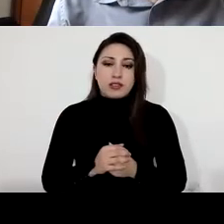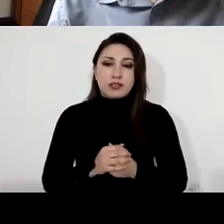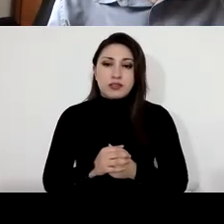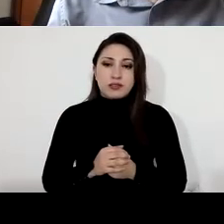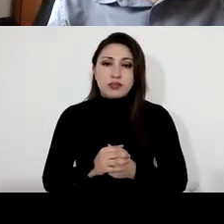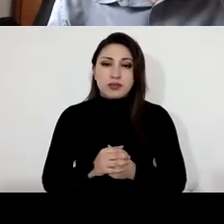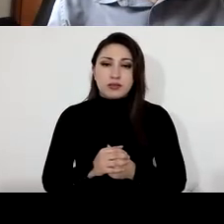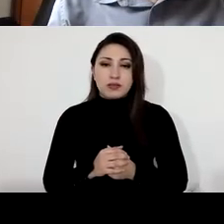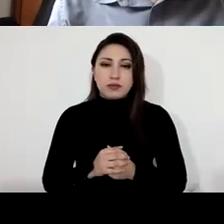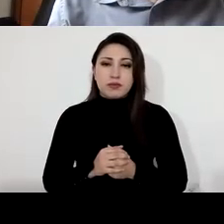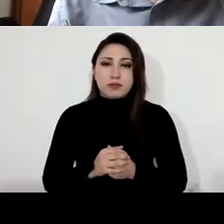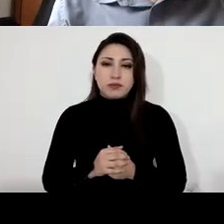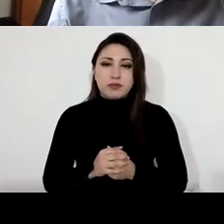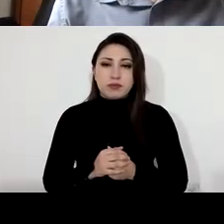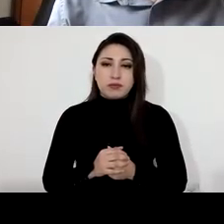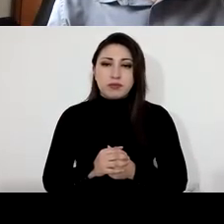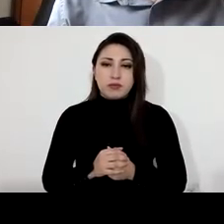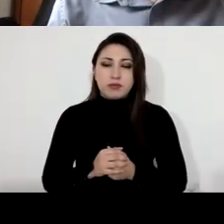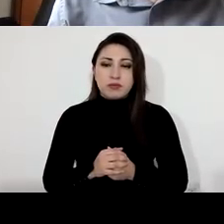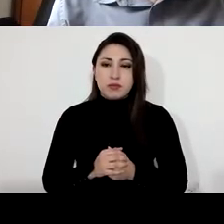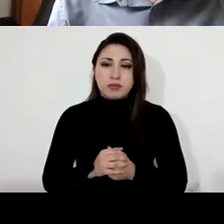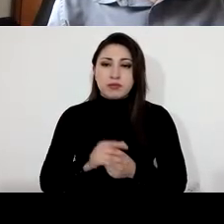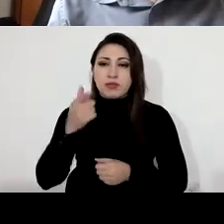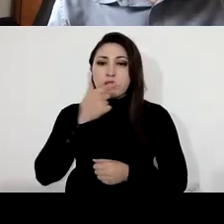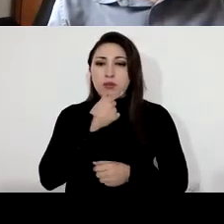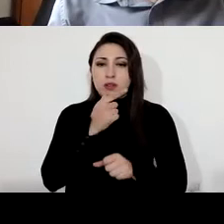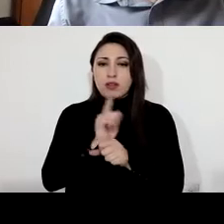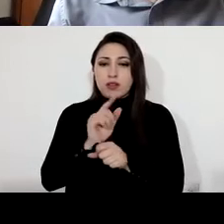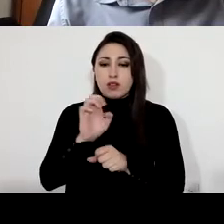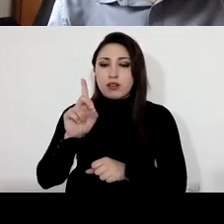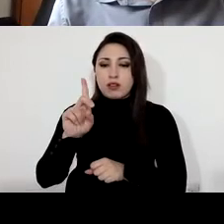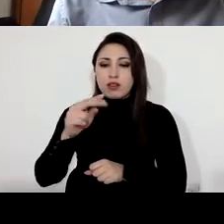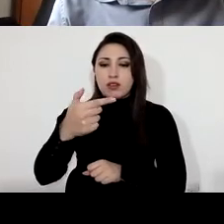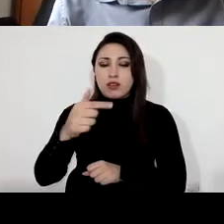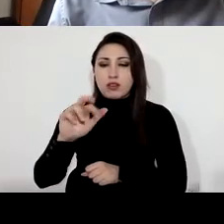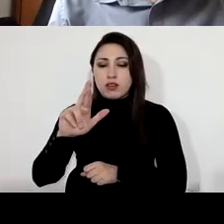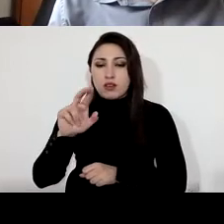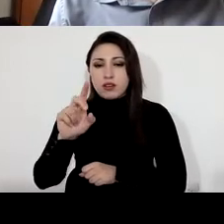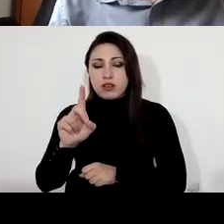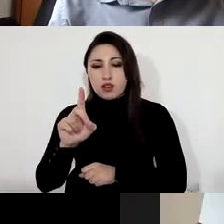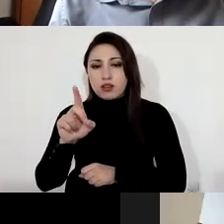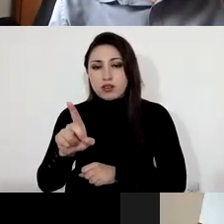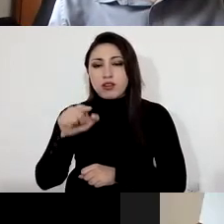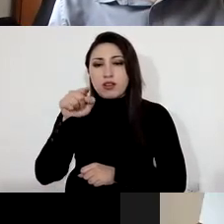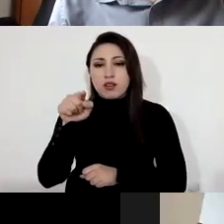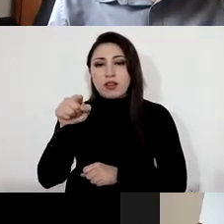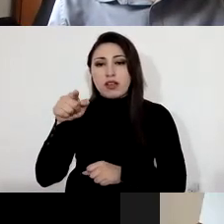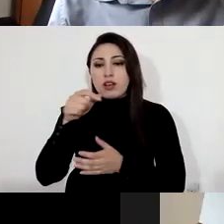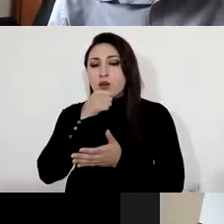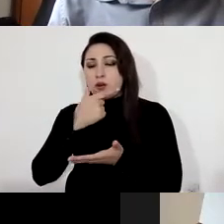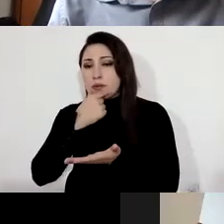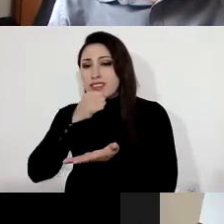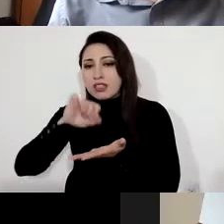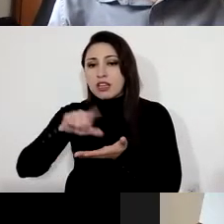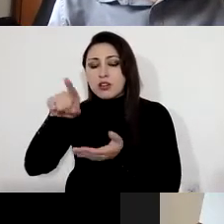el licenciado, perdón, Edgar, perdón. Ajá, el licenciado Edgar de la comisión para que pueda dar cuenta de este